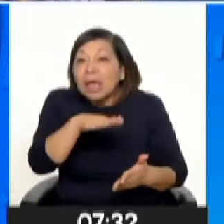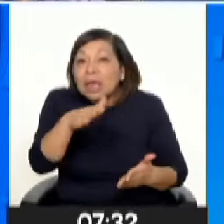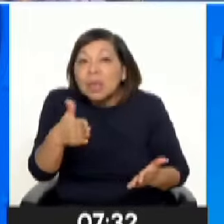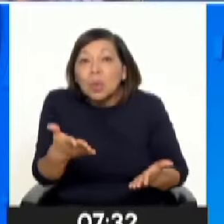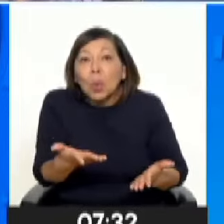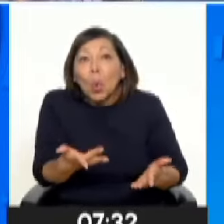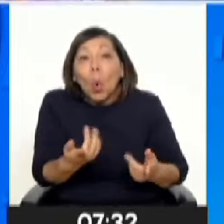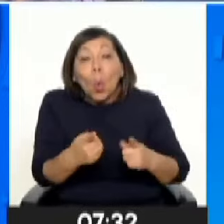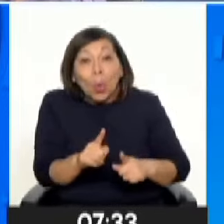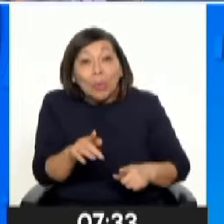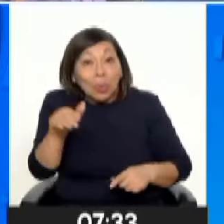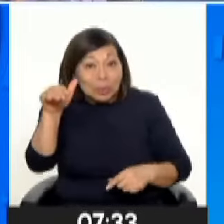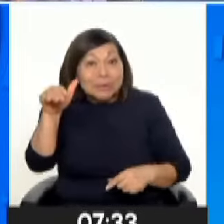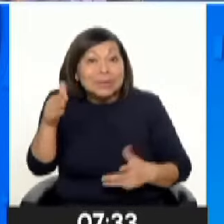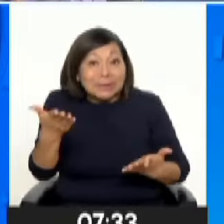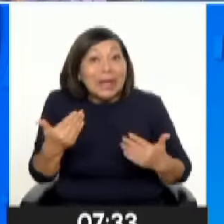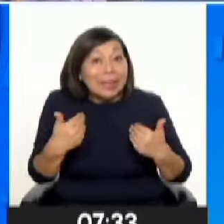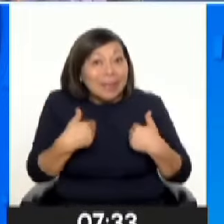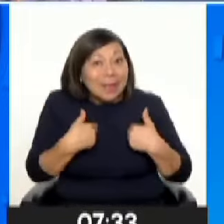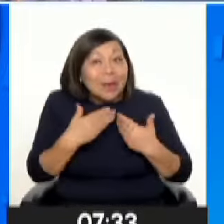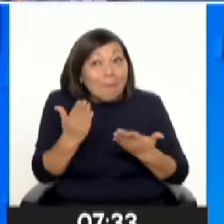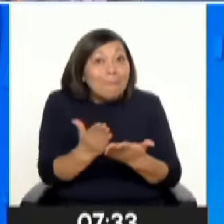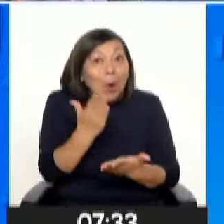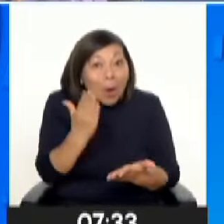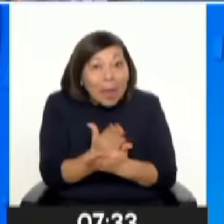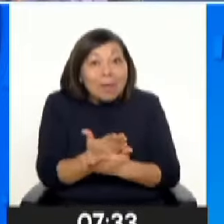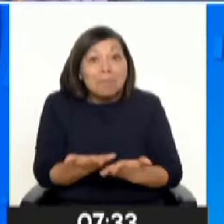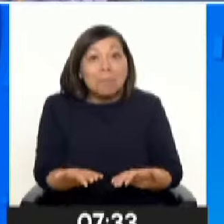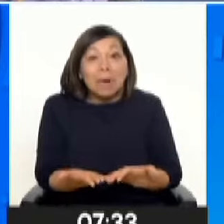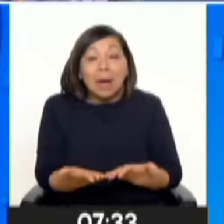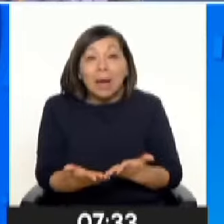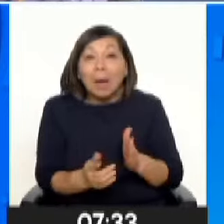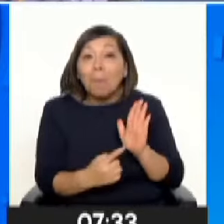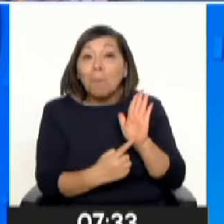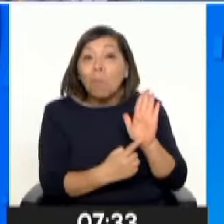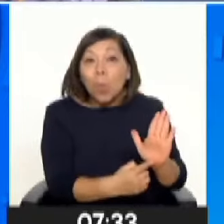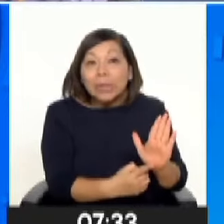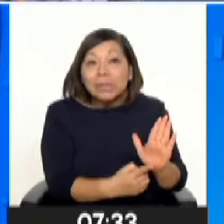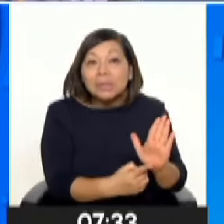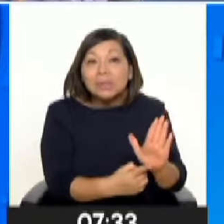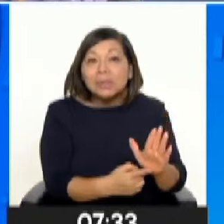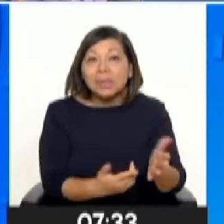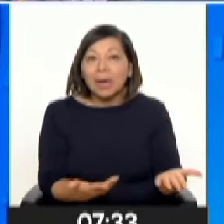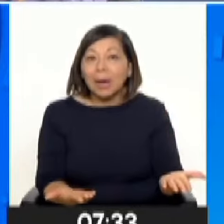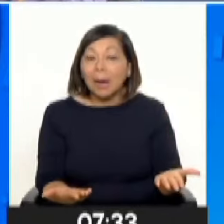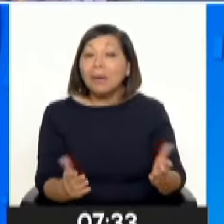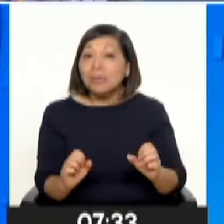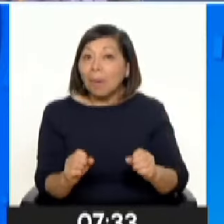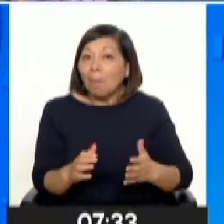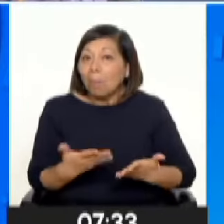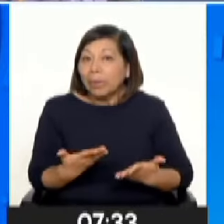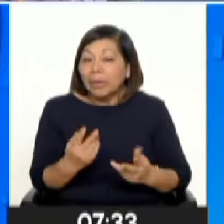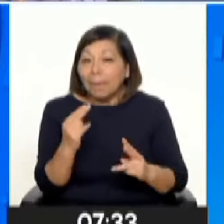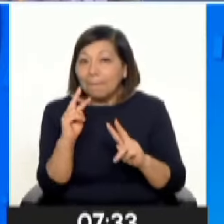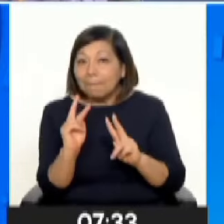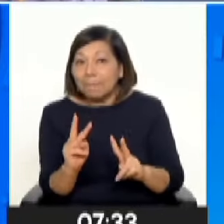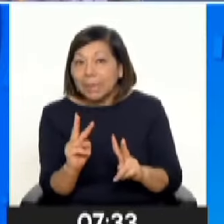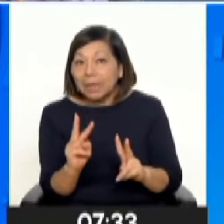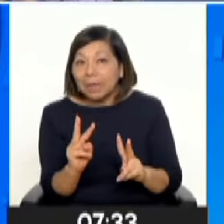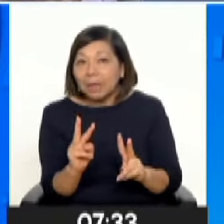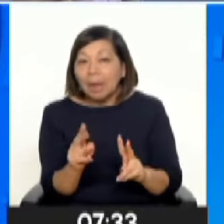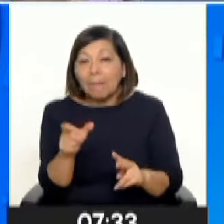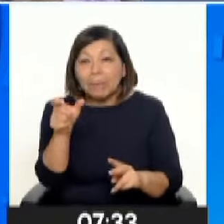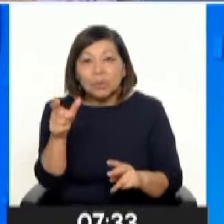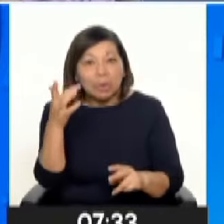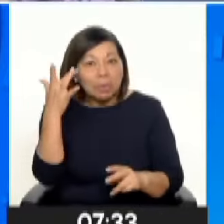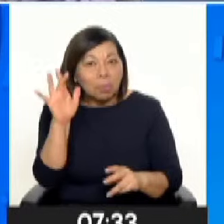se siente. Cuando un niño tiene este tipo de lesiones, evidentemente muestra anomalías que pueden ser detectadas por los